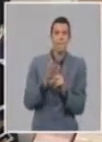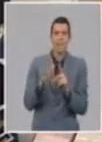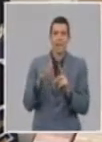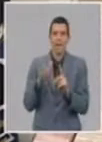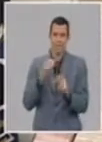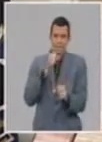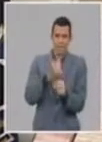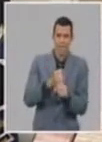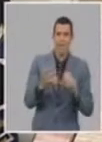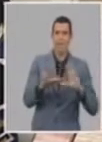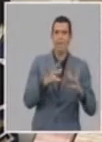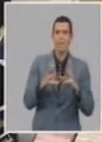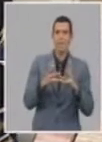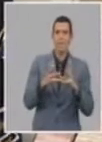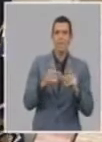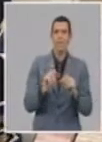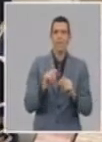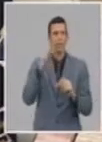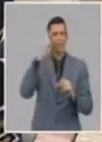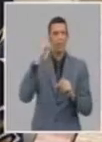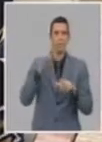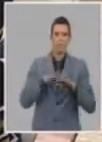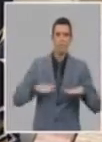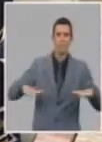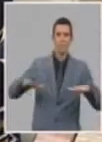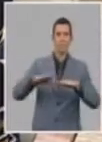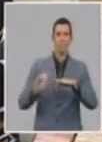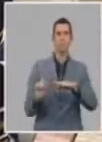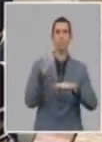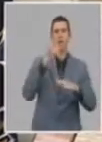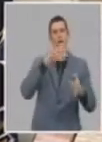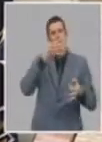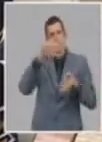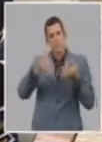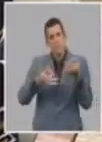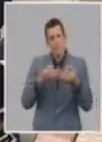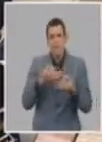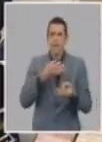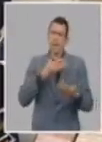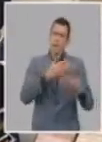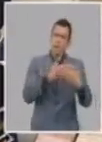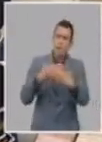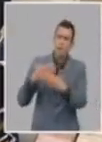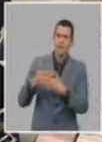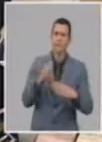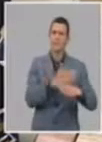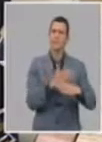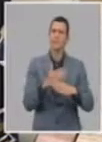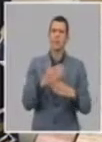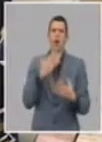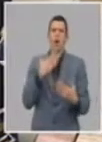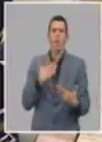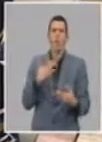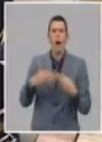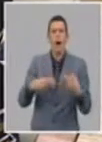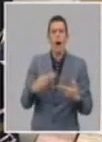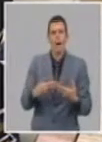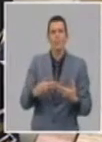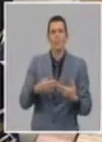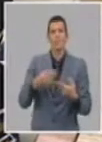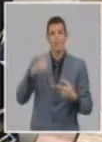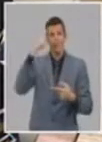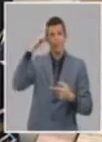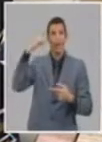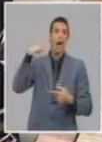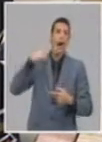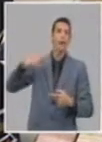mesa redonda del tema del teletrabajo, que le explicamos a las administraciones sobre cómo el respaldo Septiembre del año legal, pasado fueron. en septiembre del